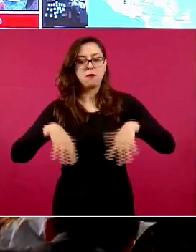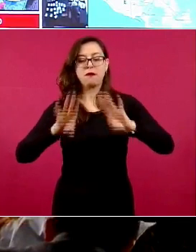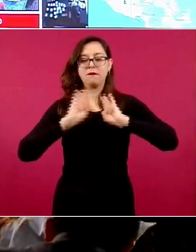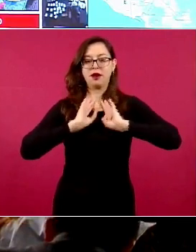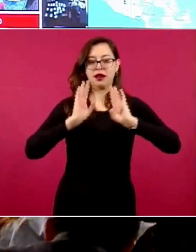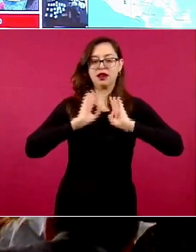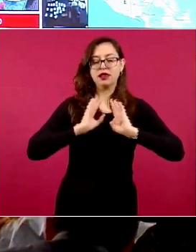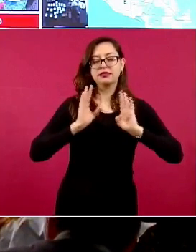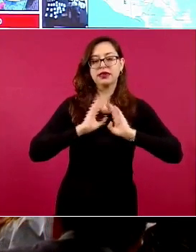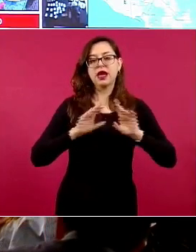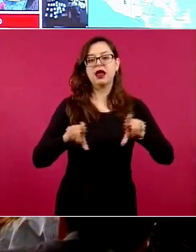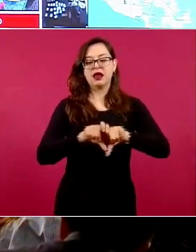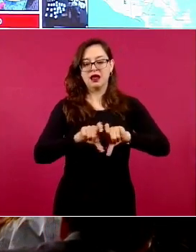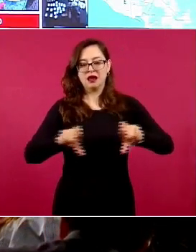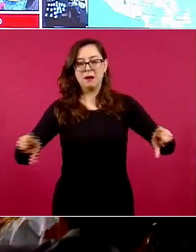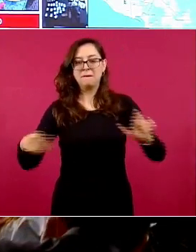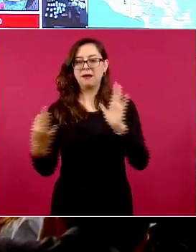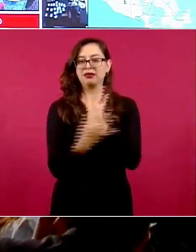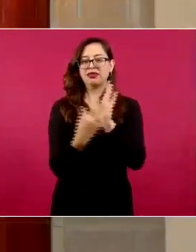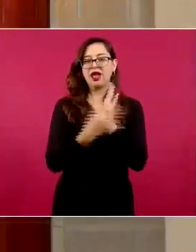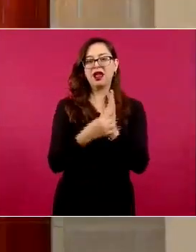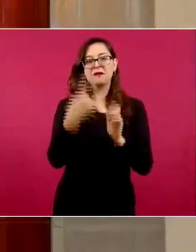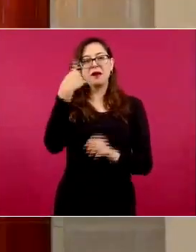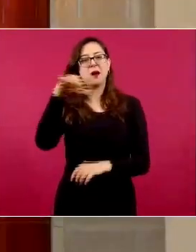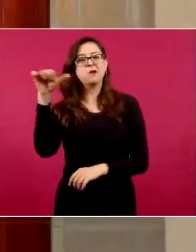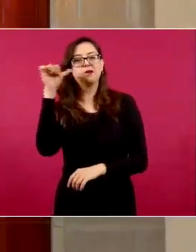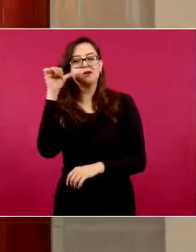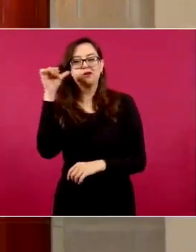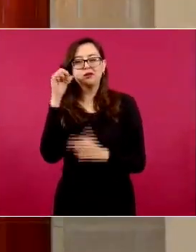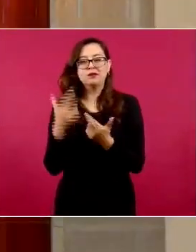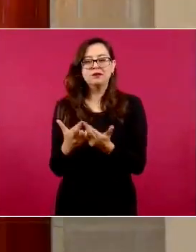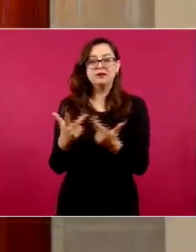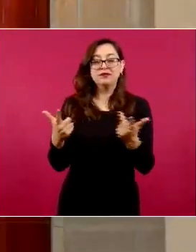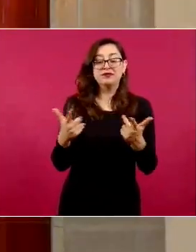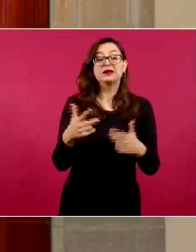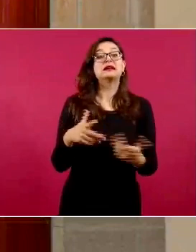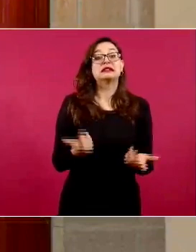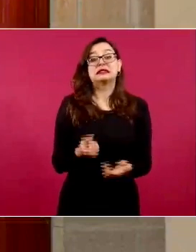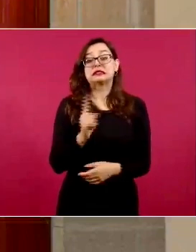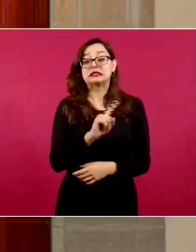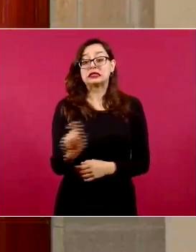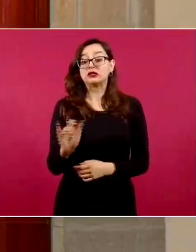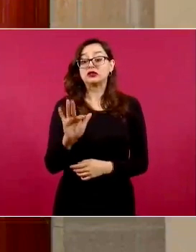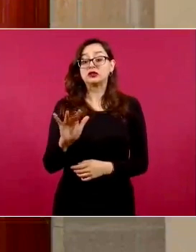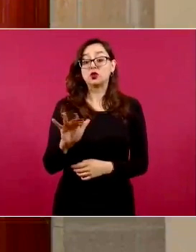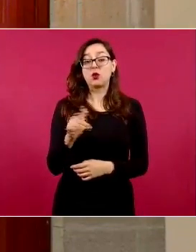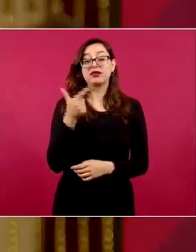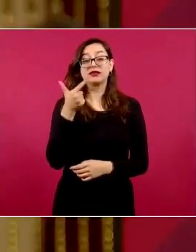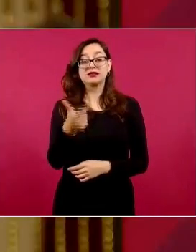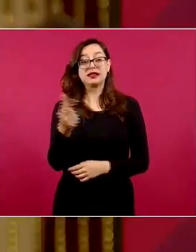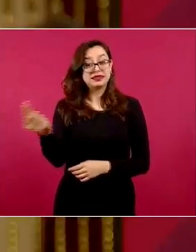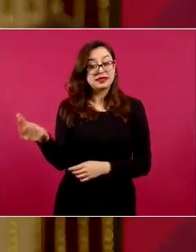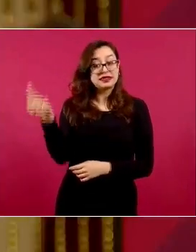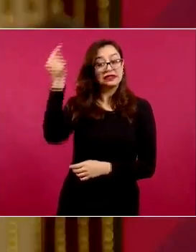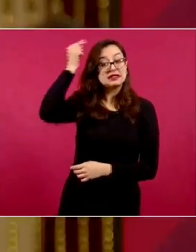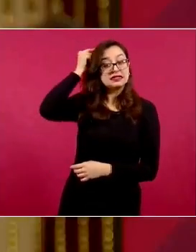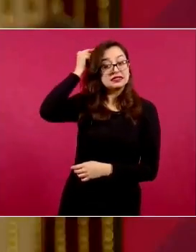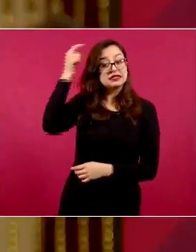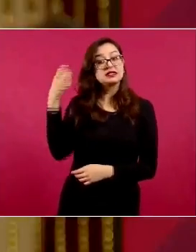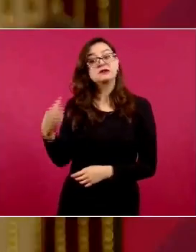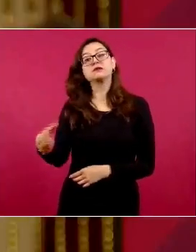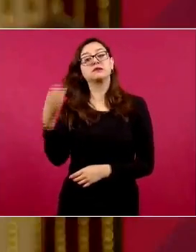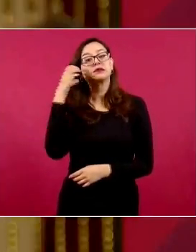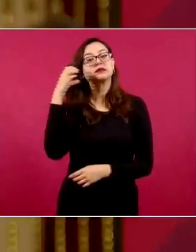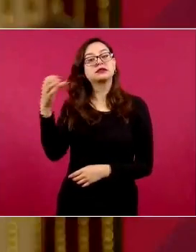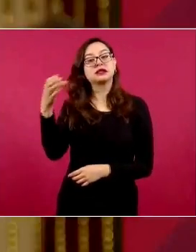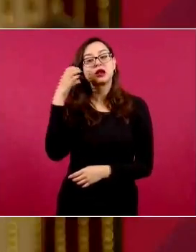ponchallantas y, algo importante, 157 chips de celulares que utilizan para diferentes